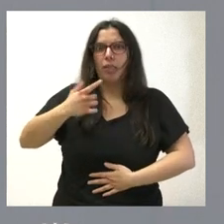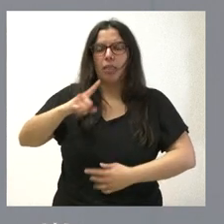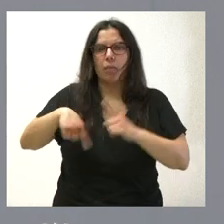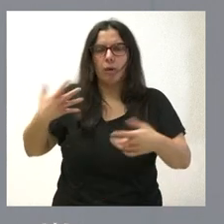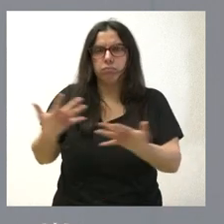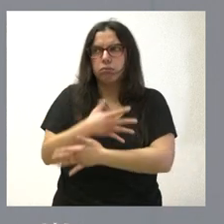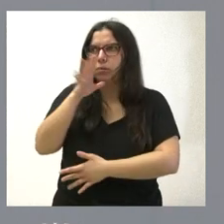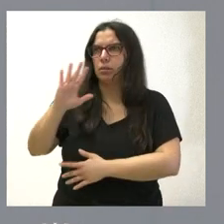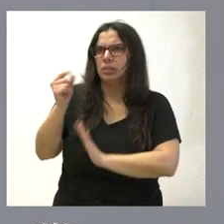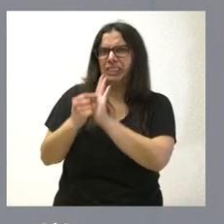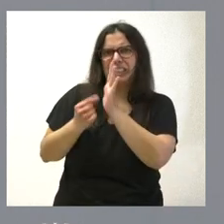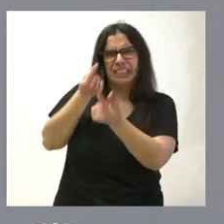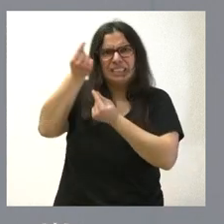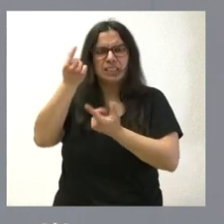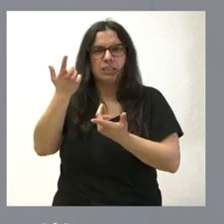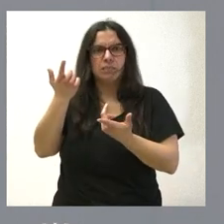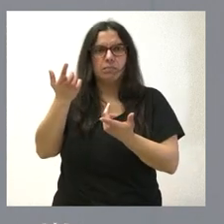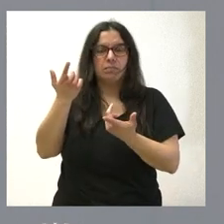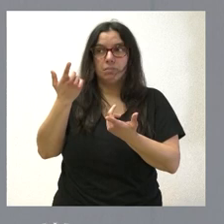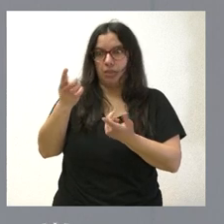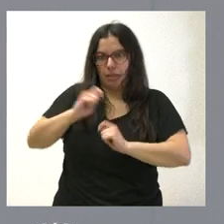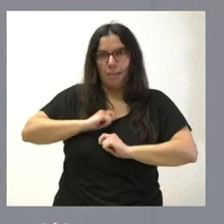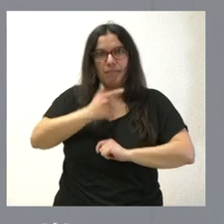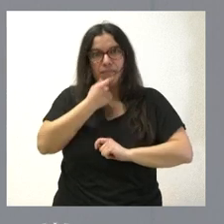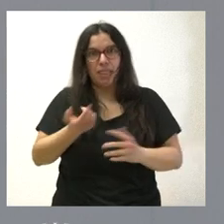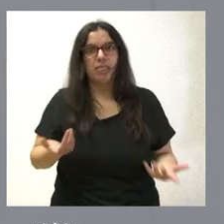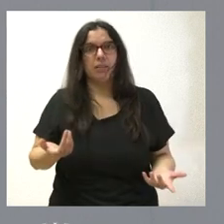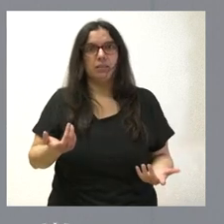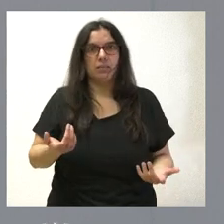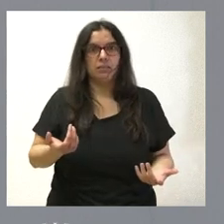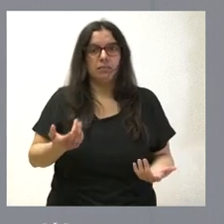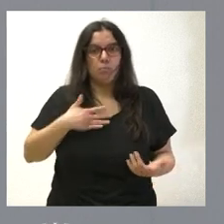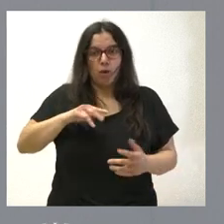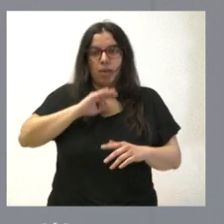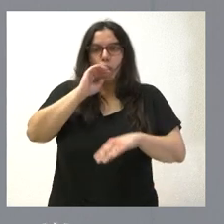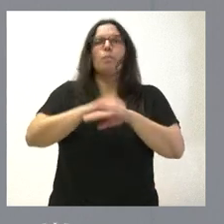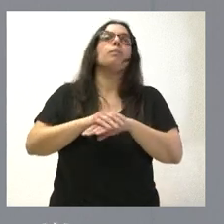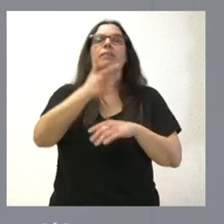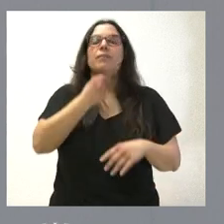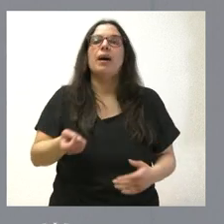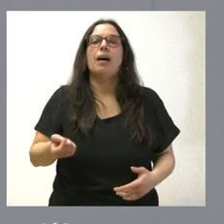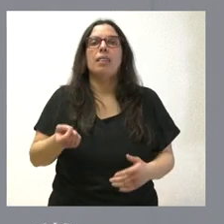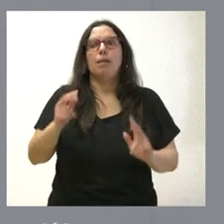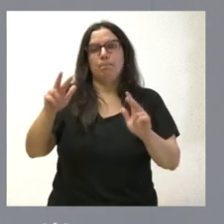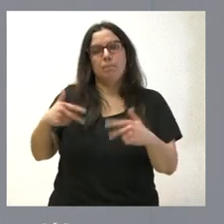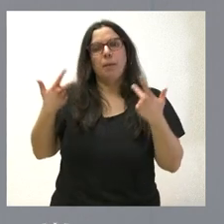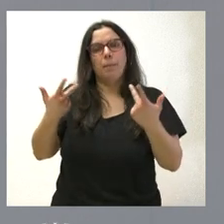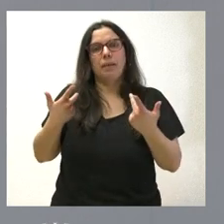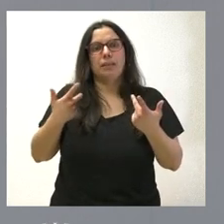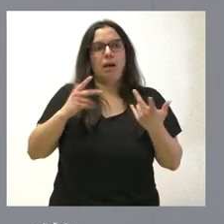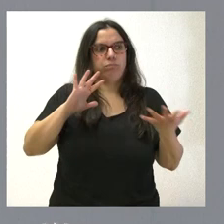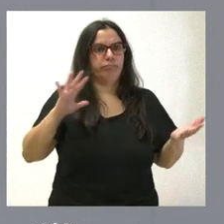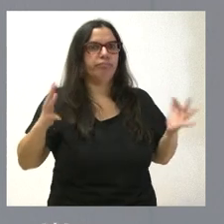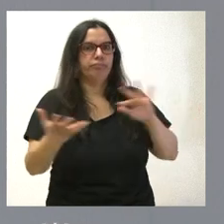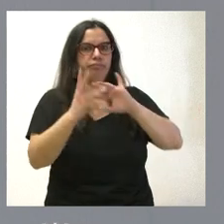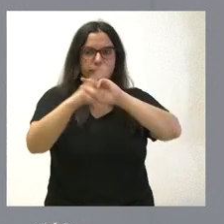sean de fácil cumplimiento que se les pueda permitir llevar a cabo las transformación acciones que